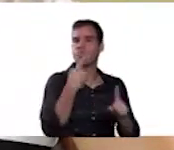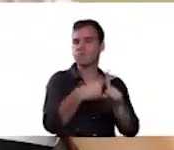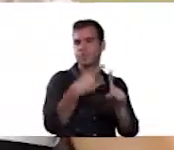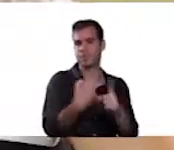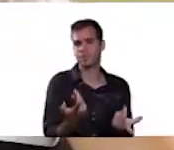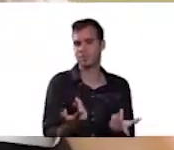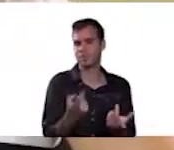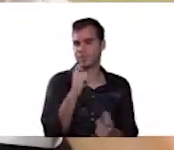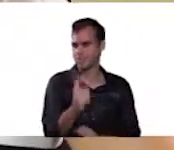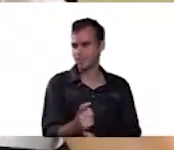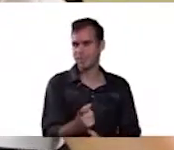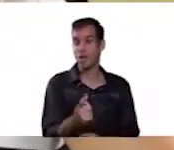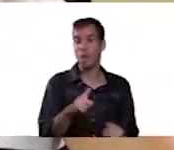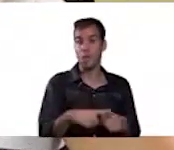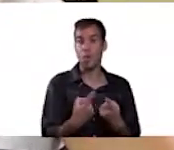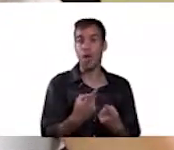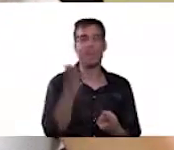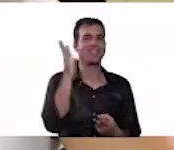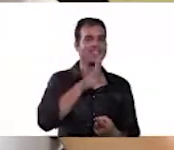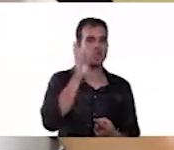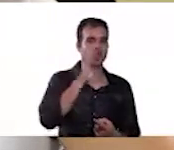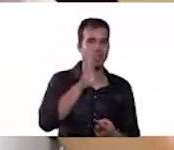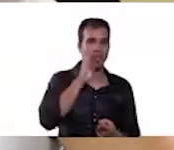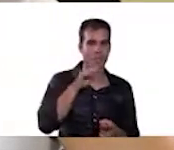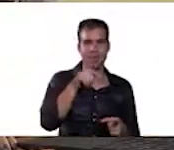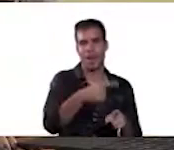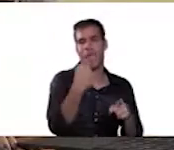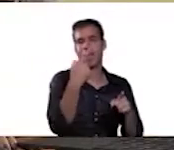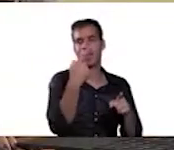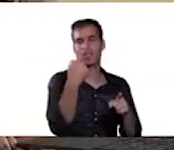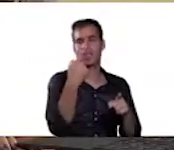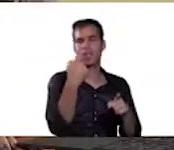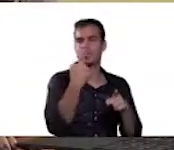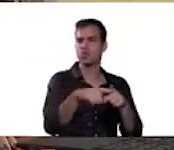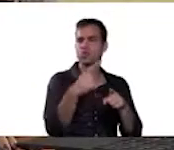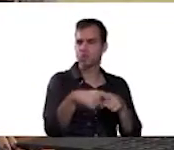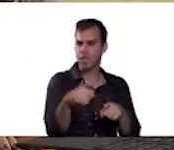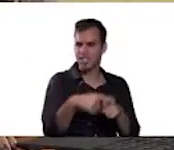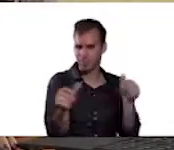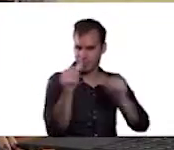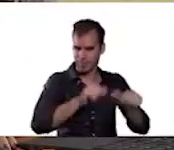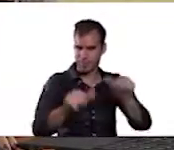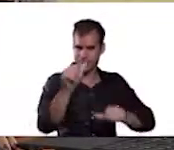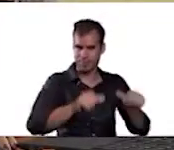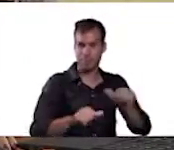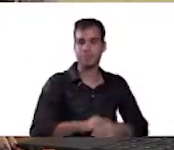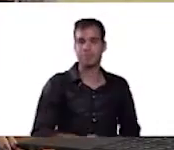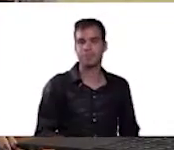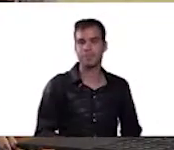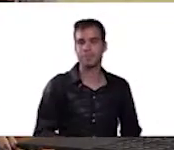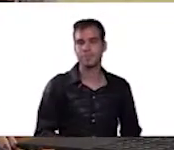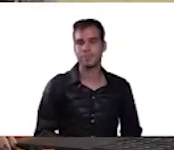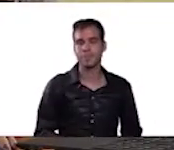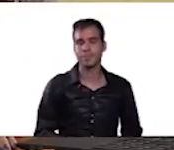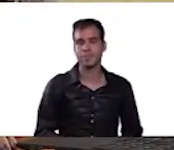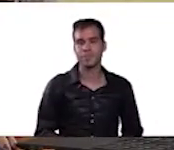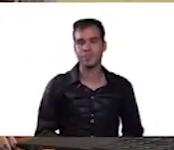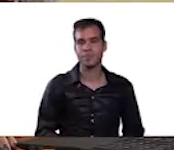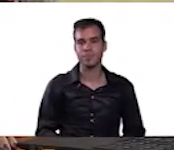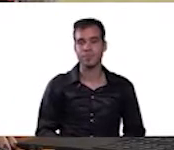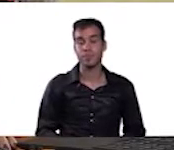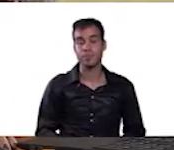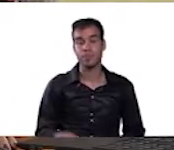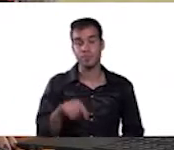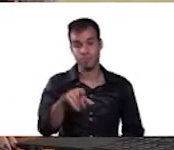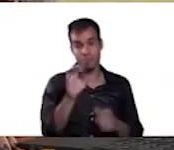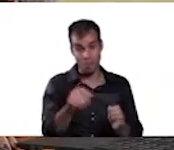porque entonces se contamina la sustancia, porque el proceso es espontáneo. Cuando se le pone